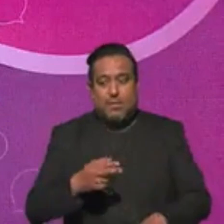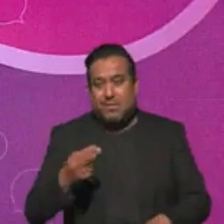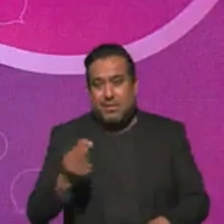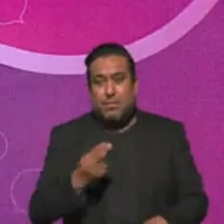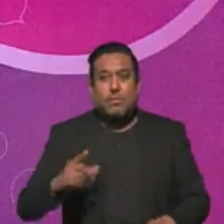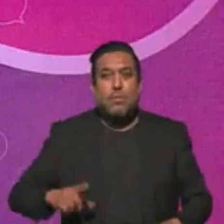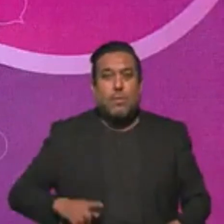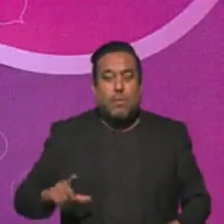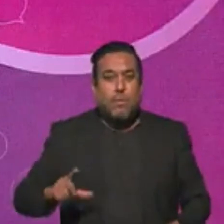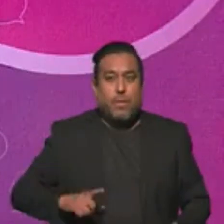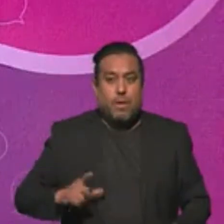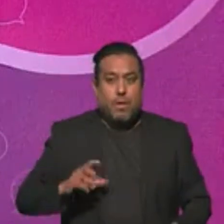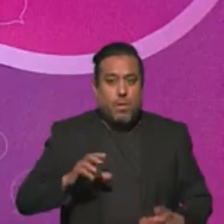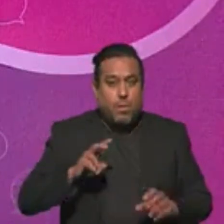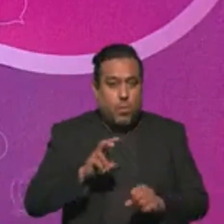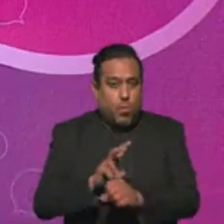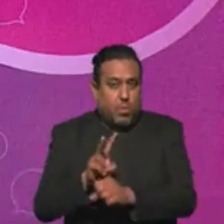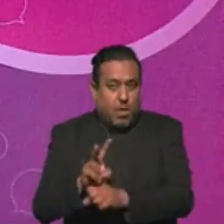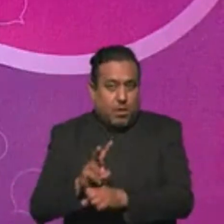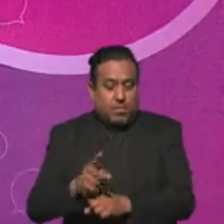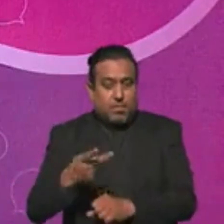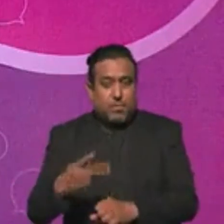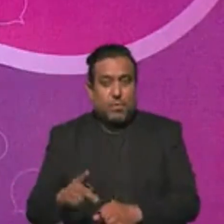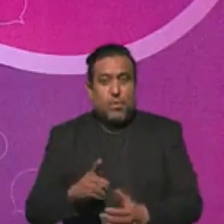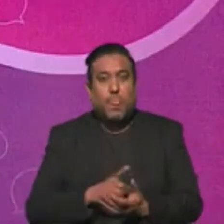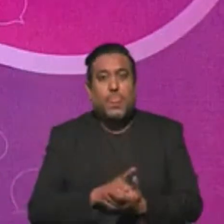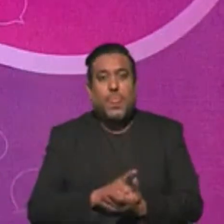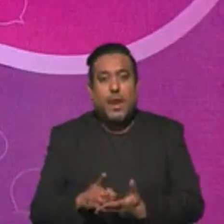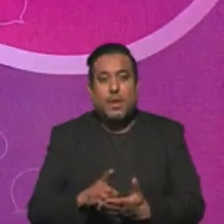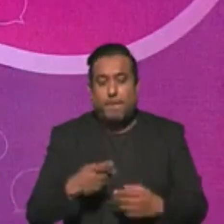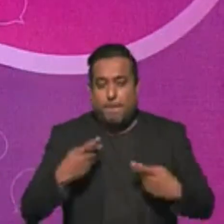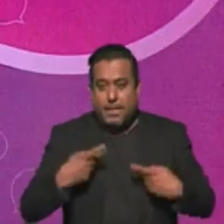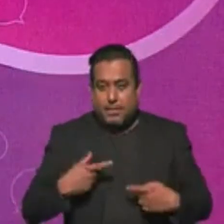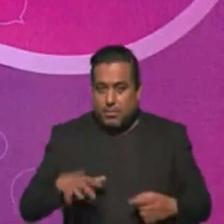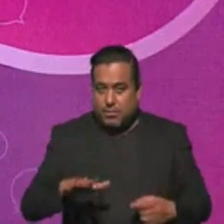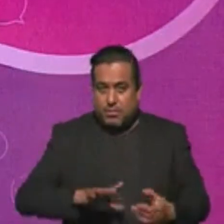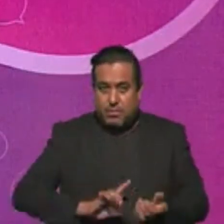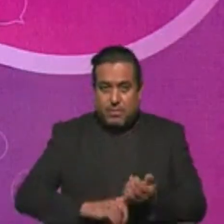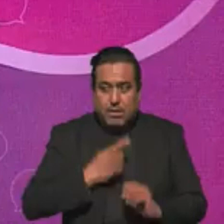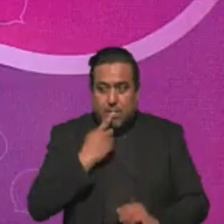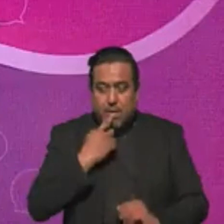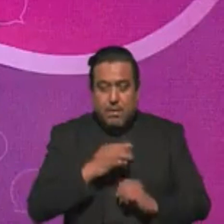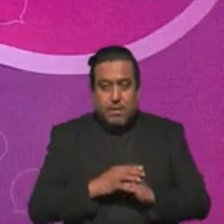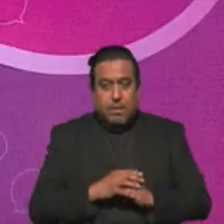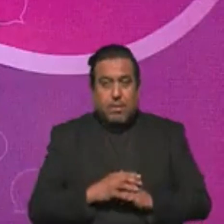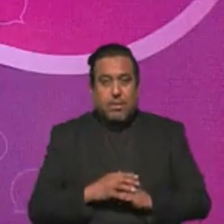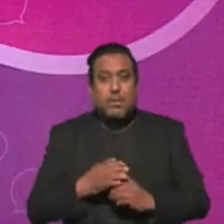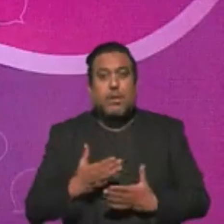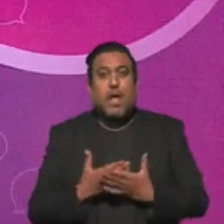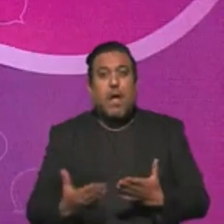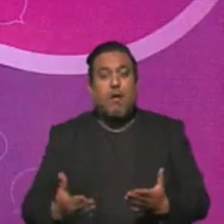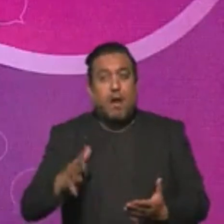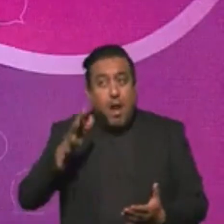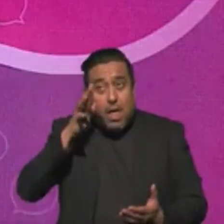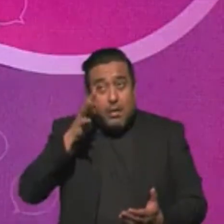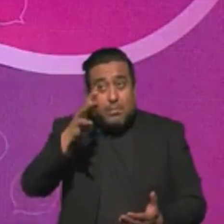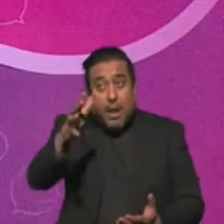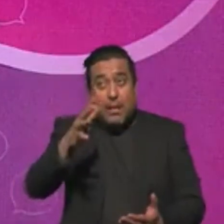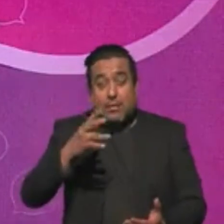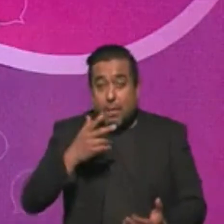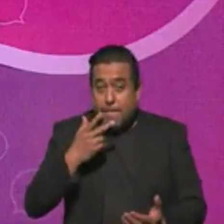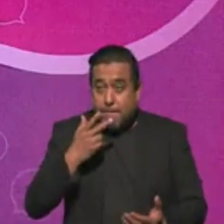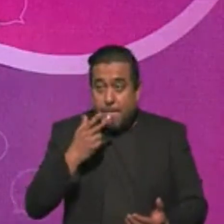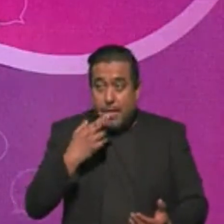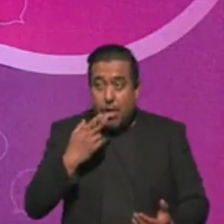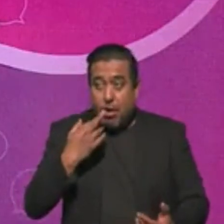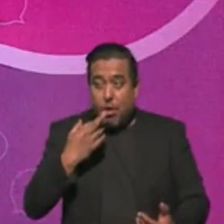gobierno que cuide los derechos de los celayenses hoy la esperanza es lo